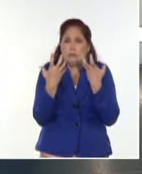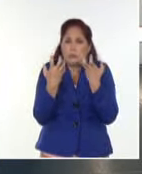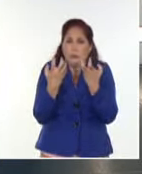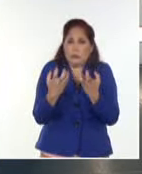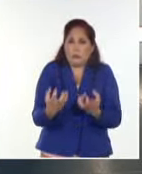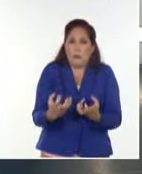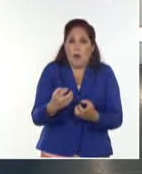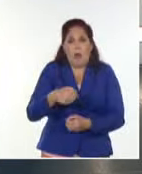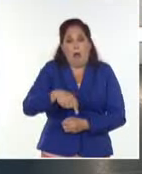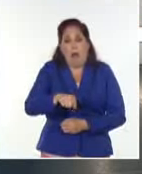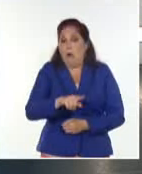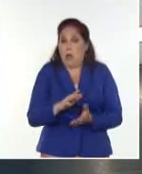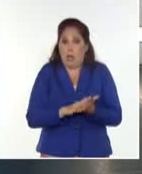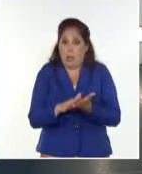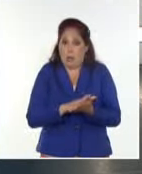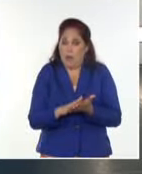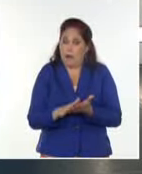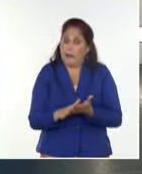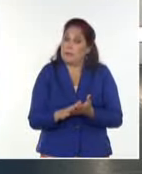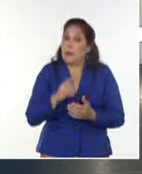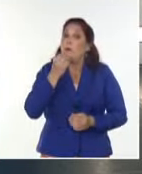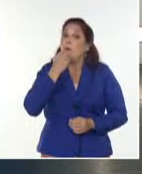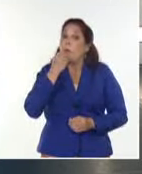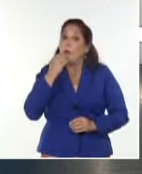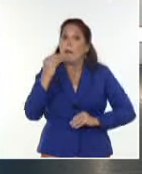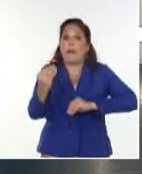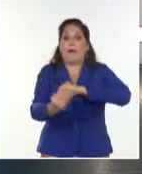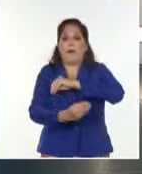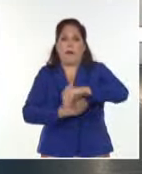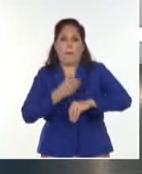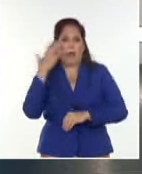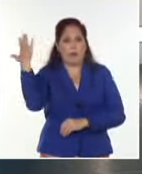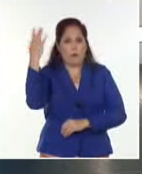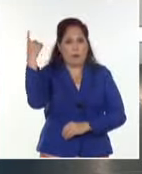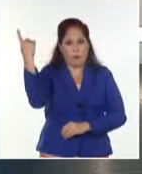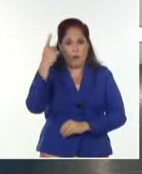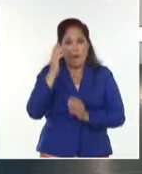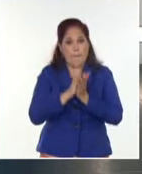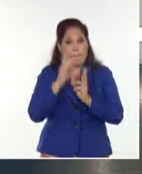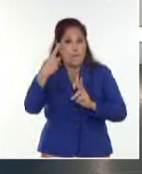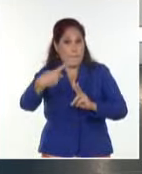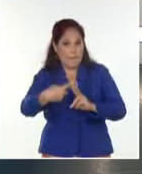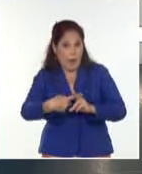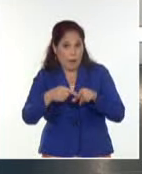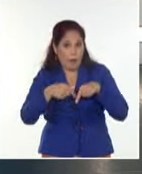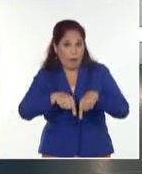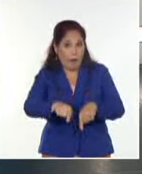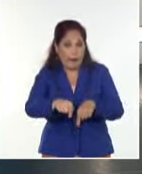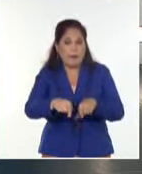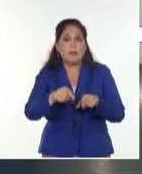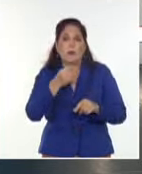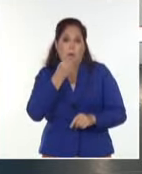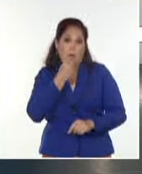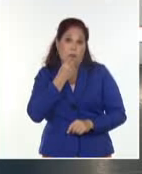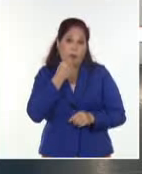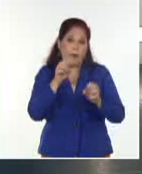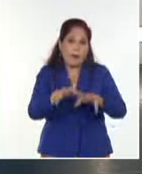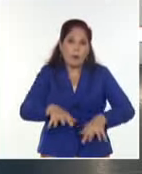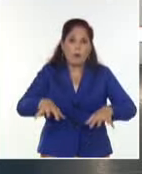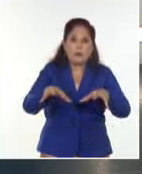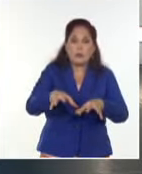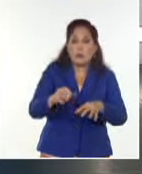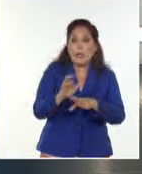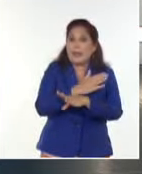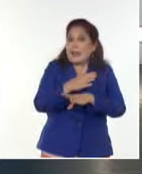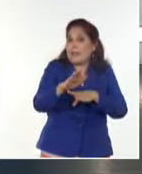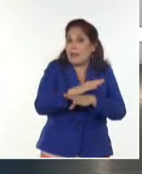los últimos meses. Comienza a debilitarse, próximamente va a comenzar ya en el mes de mayo, en este mes de mayo, aún condiciones neutrales, y